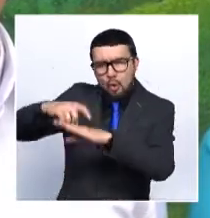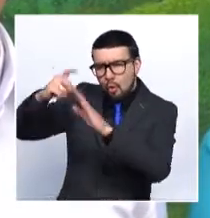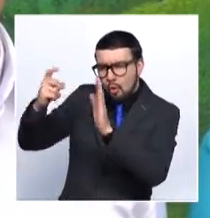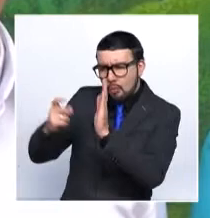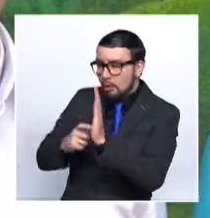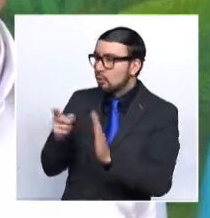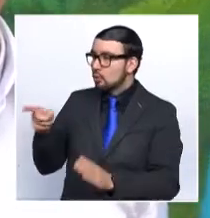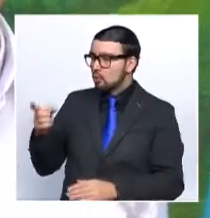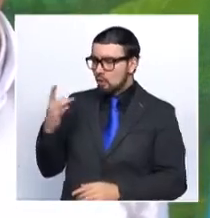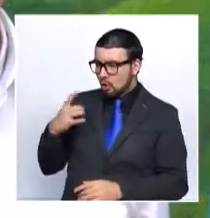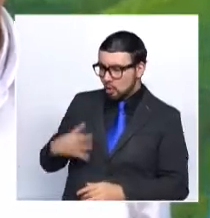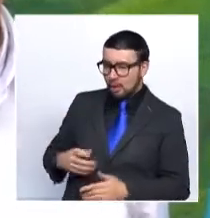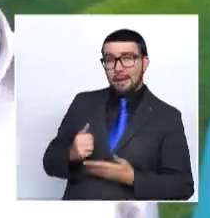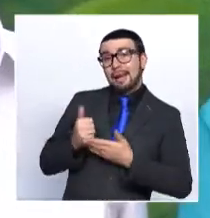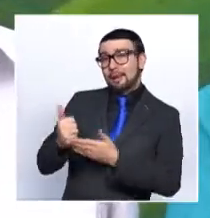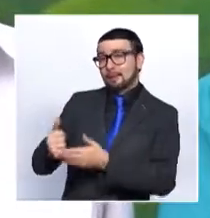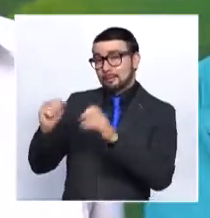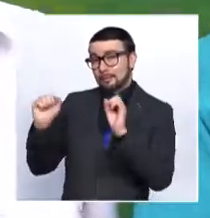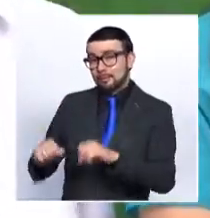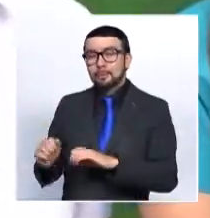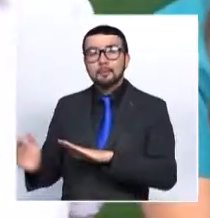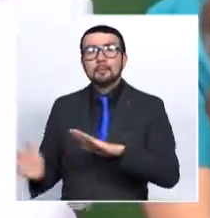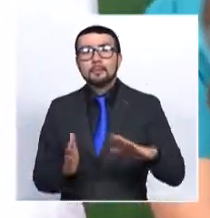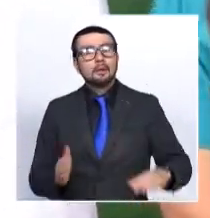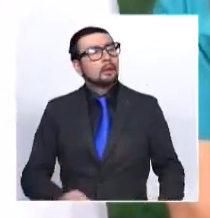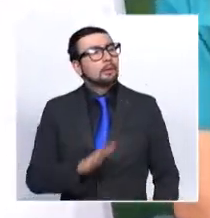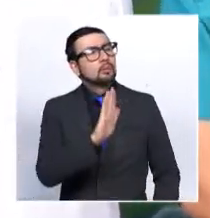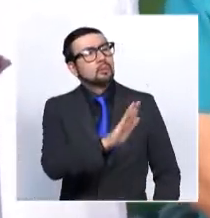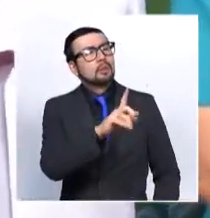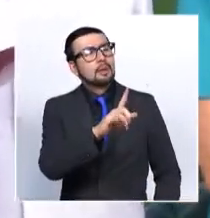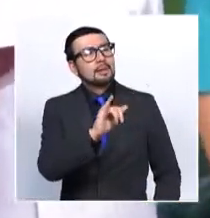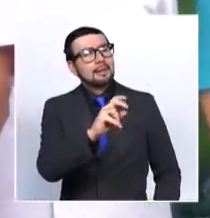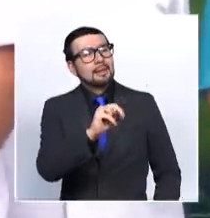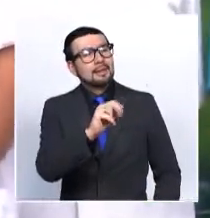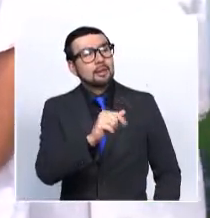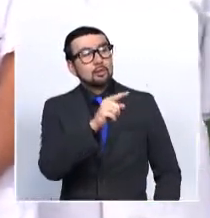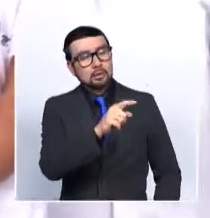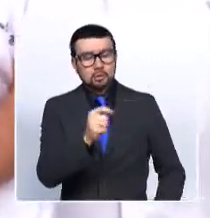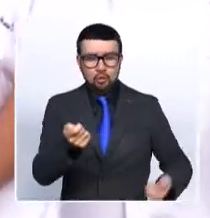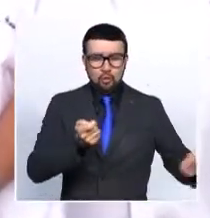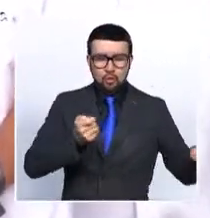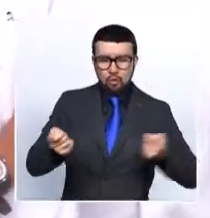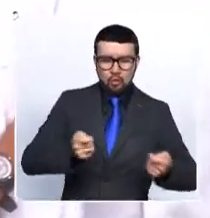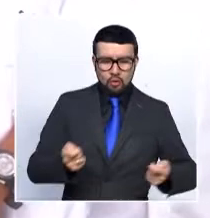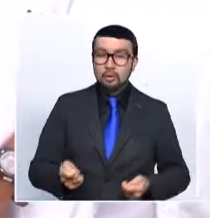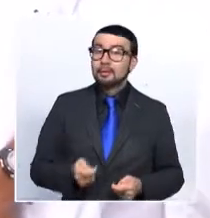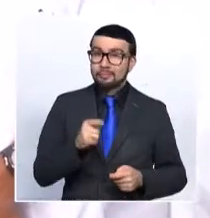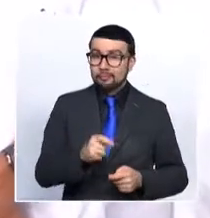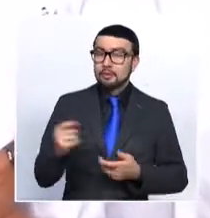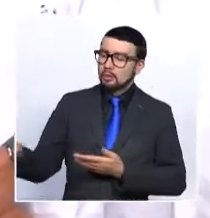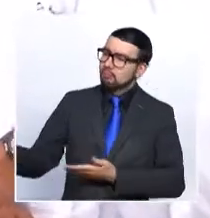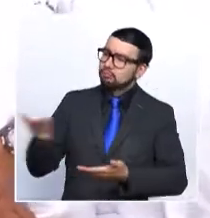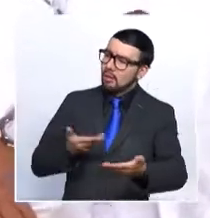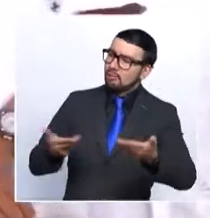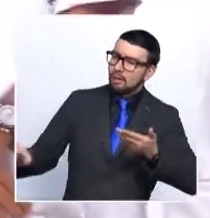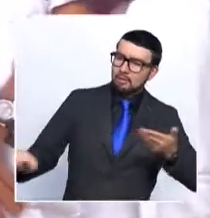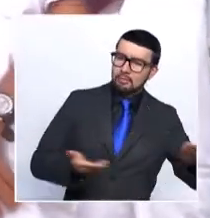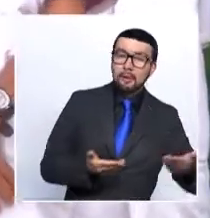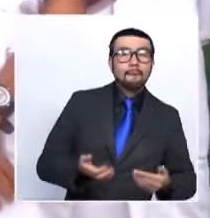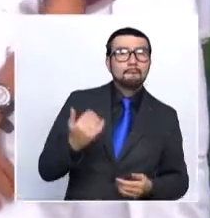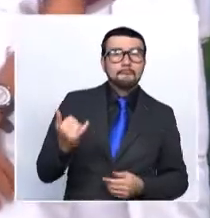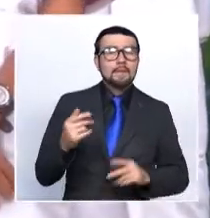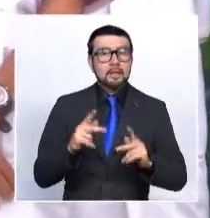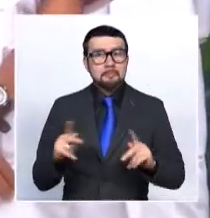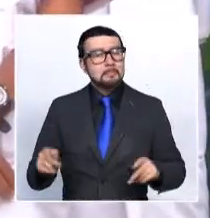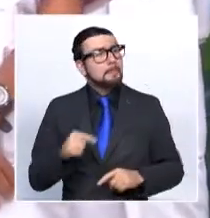dolor. Lina, usted coordina y hace parte de todo el equipo de recepción, que son varias personas con